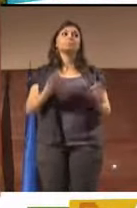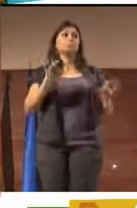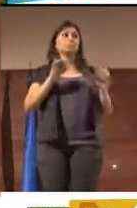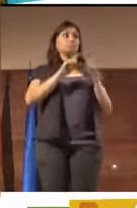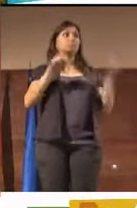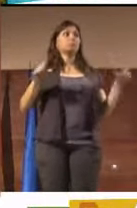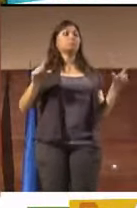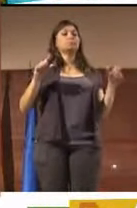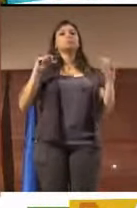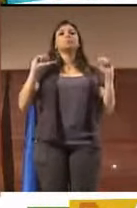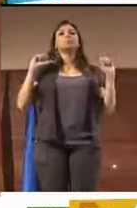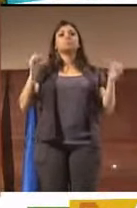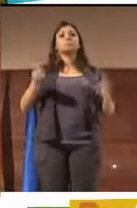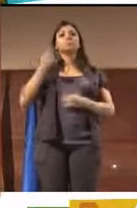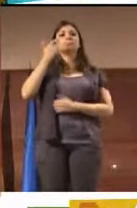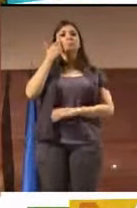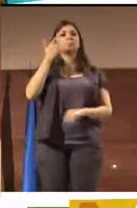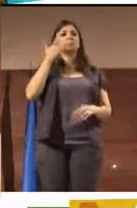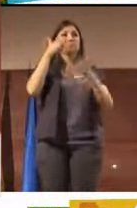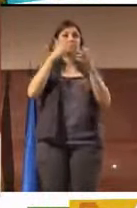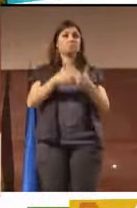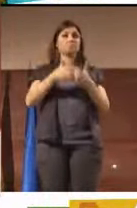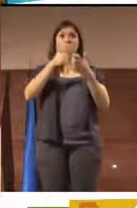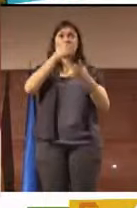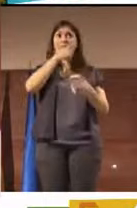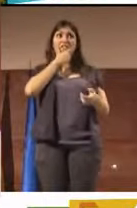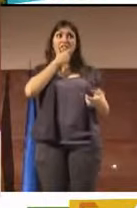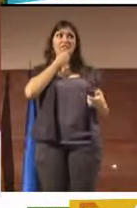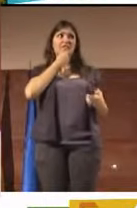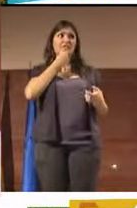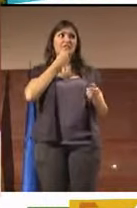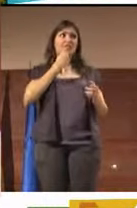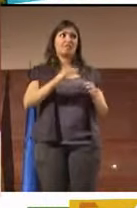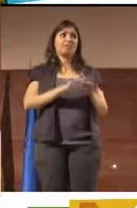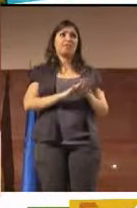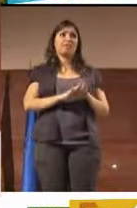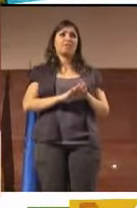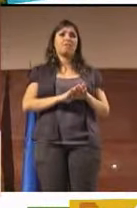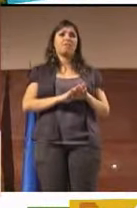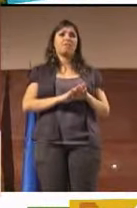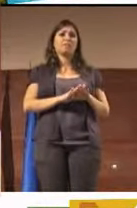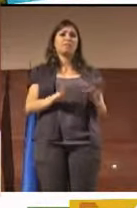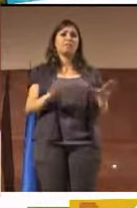Empezaremos por ver que el dispositivo es muy fácilmente